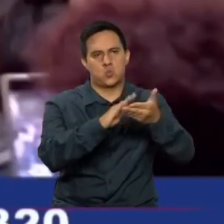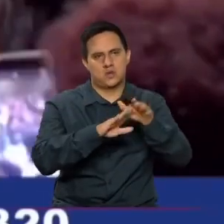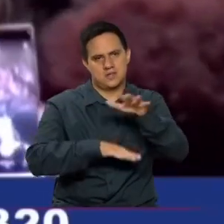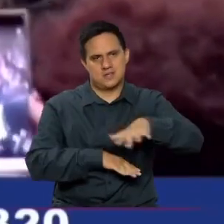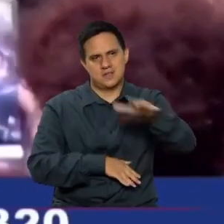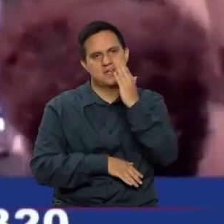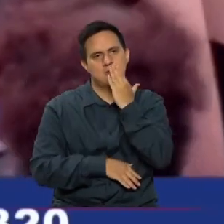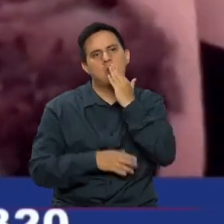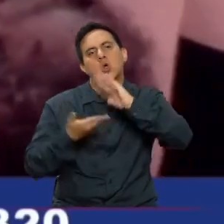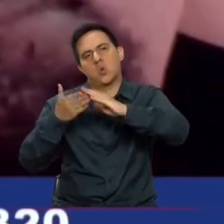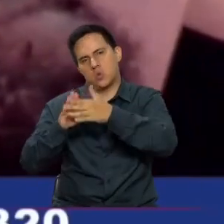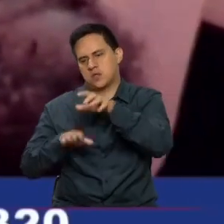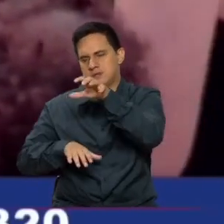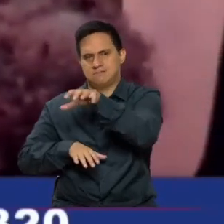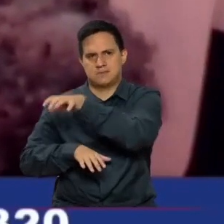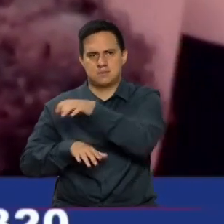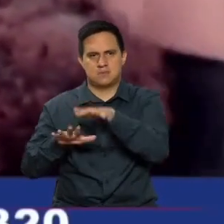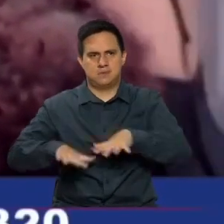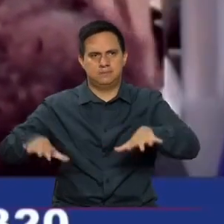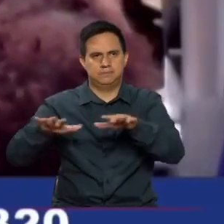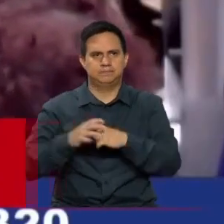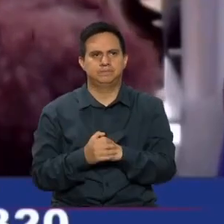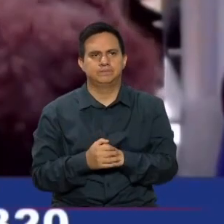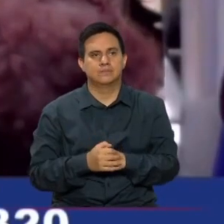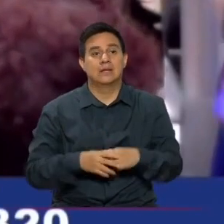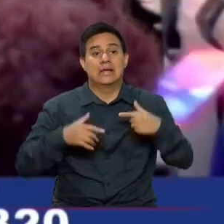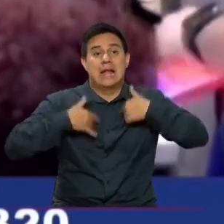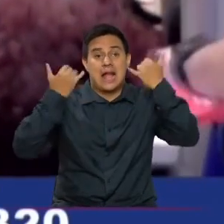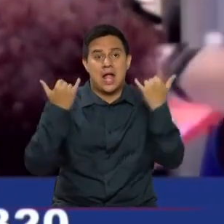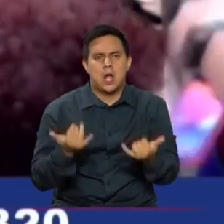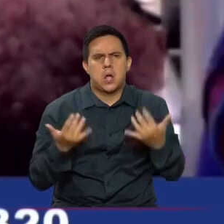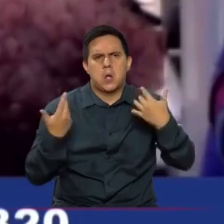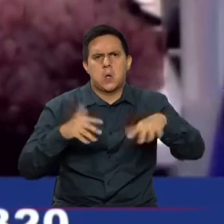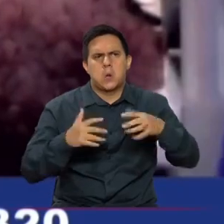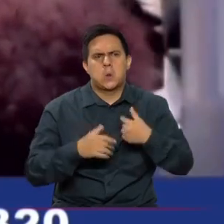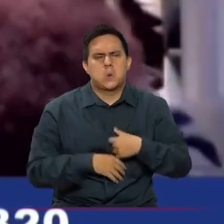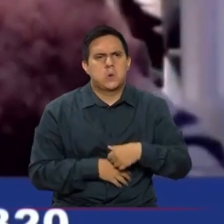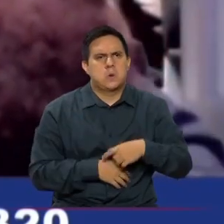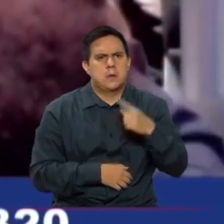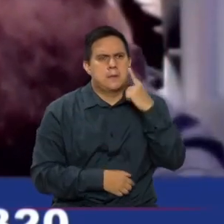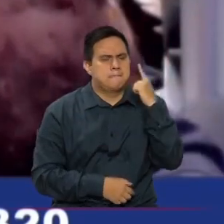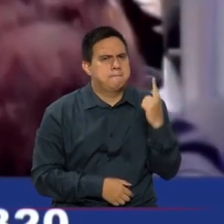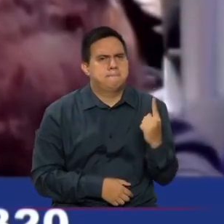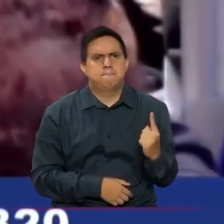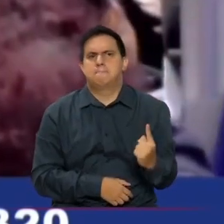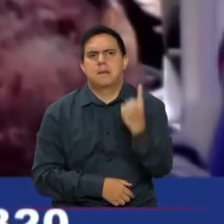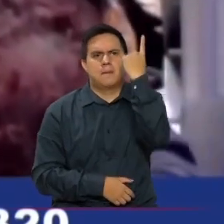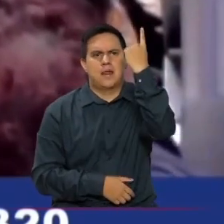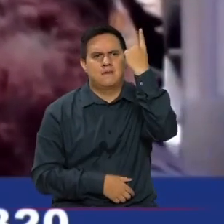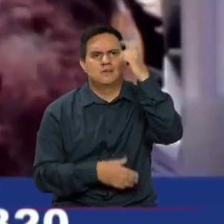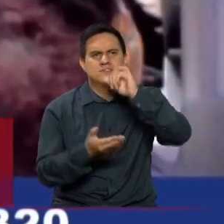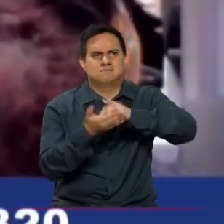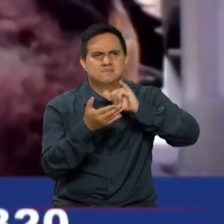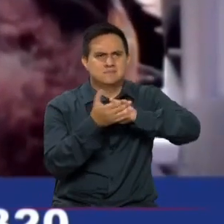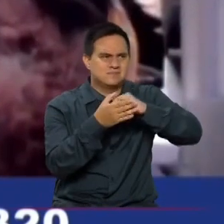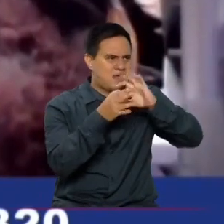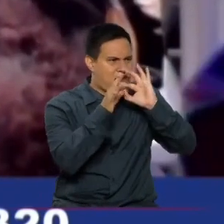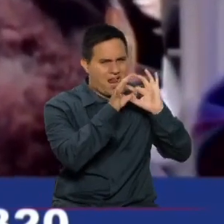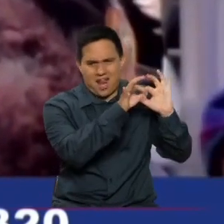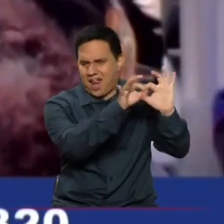Esta es una ocasión sin precedentes en la historia de los acuerdos multilaterales sobre